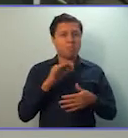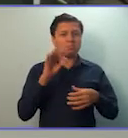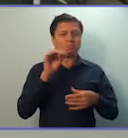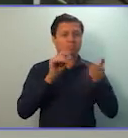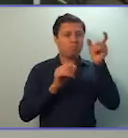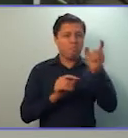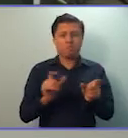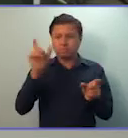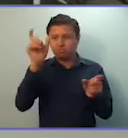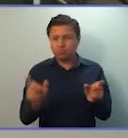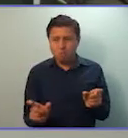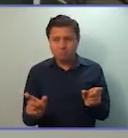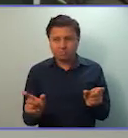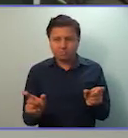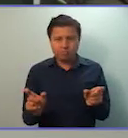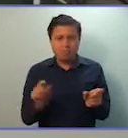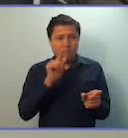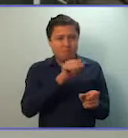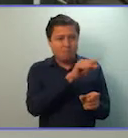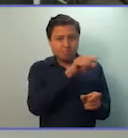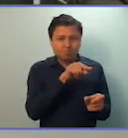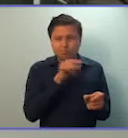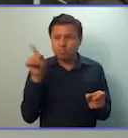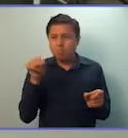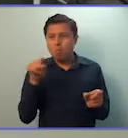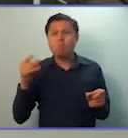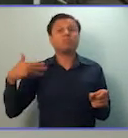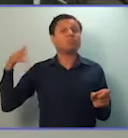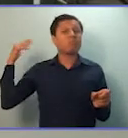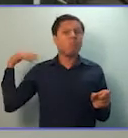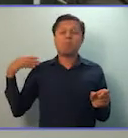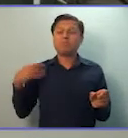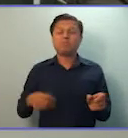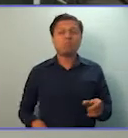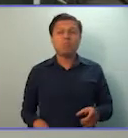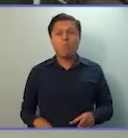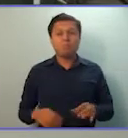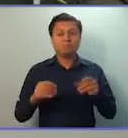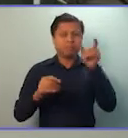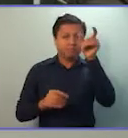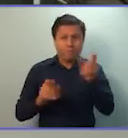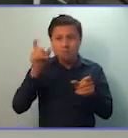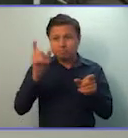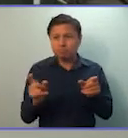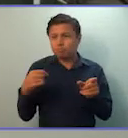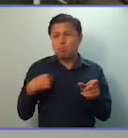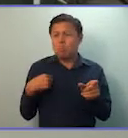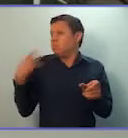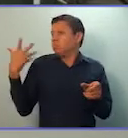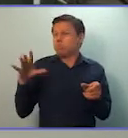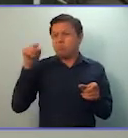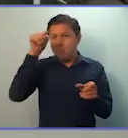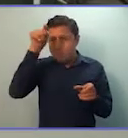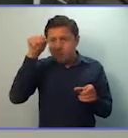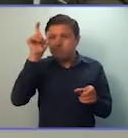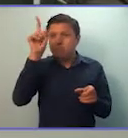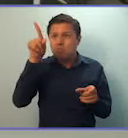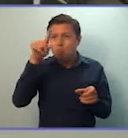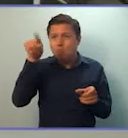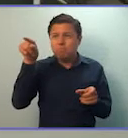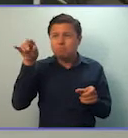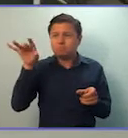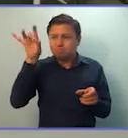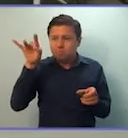rostros de distintos partidos entonces eso es lo que popularmente conocemos como voto cruzado que es lo que tenemos en el